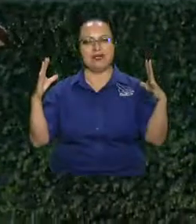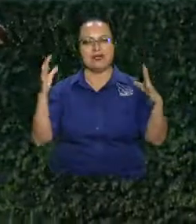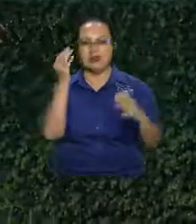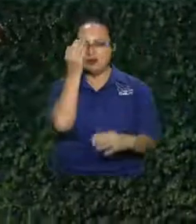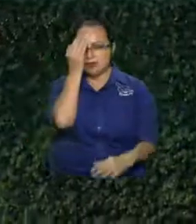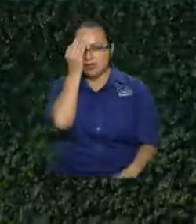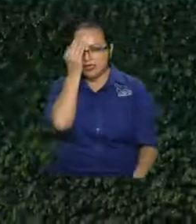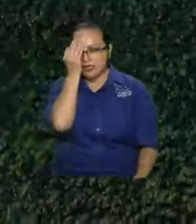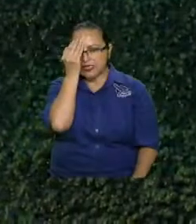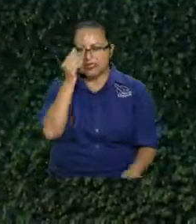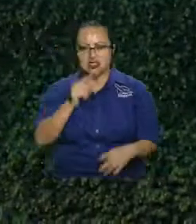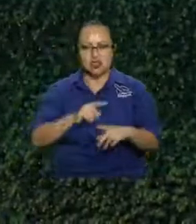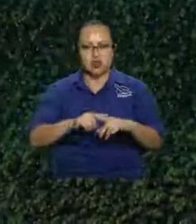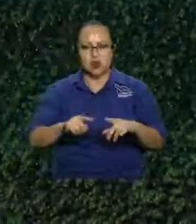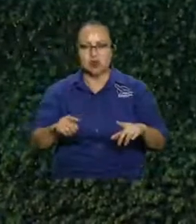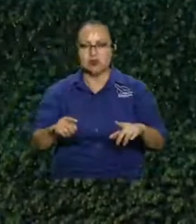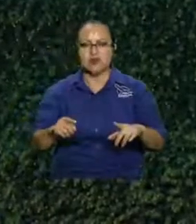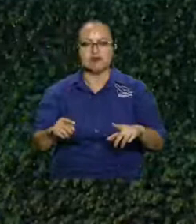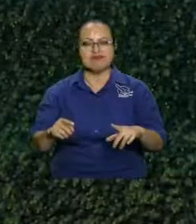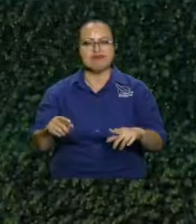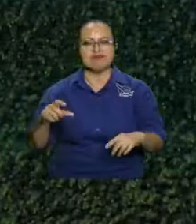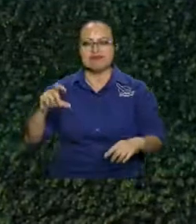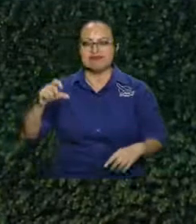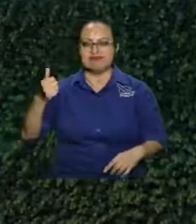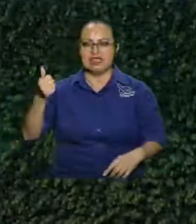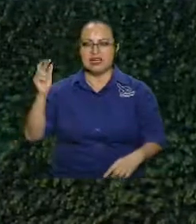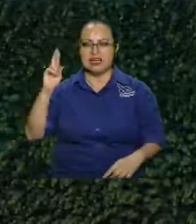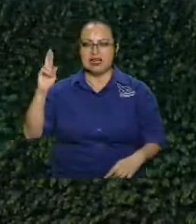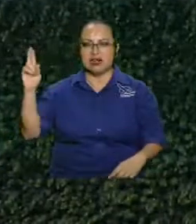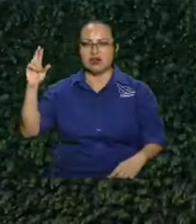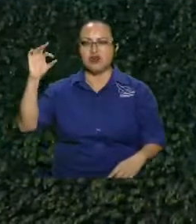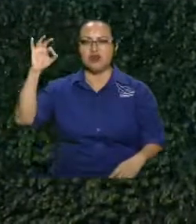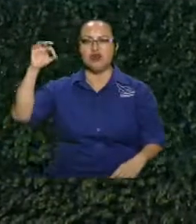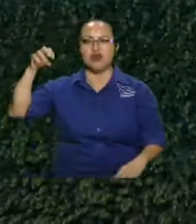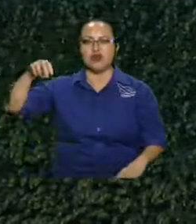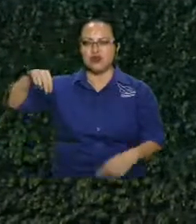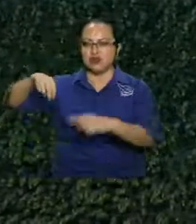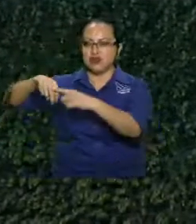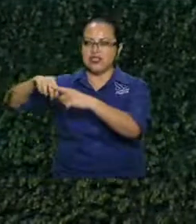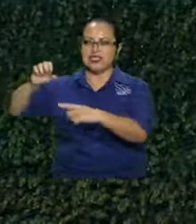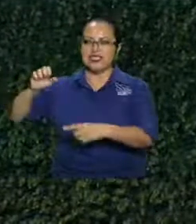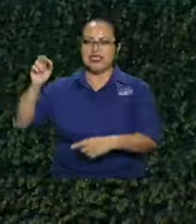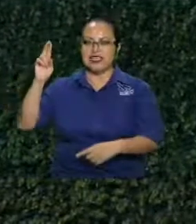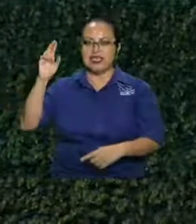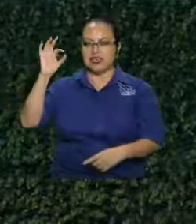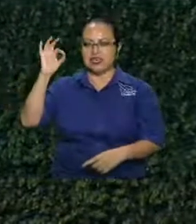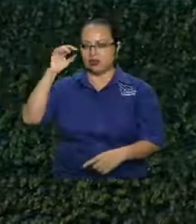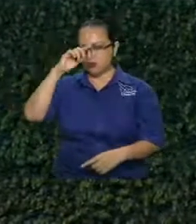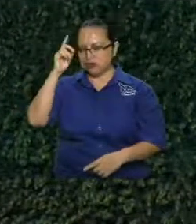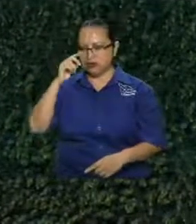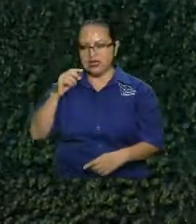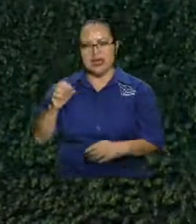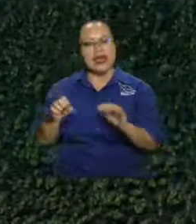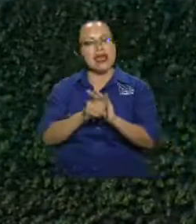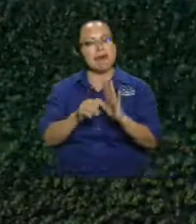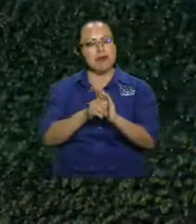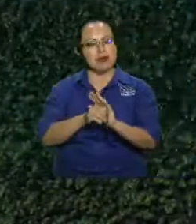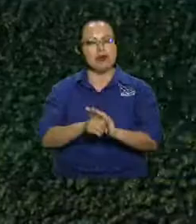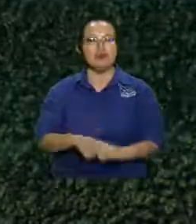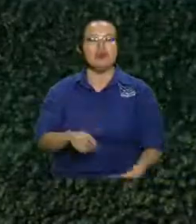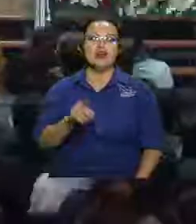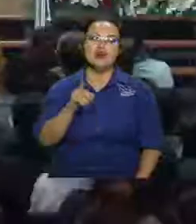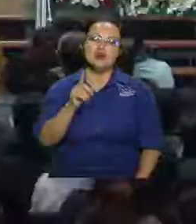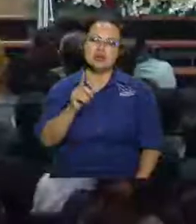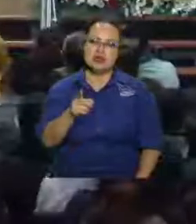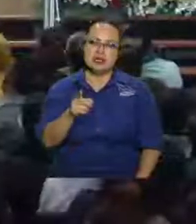en lo macro, ¿verdad? Los piratas son carroñeros. Entonces, mire, pues. Un familiar a